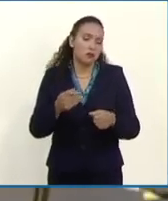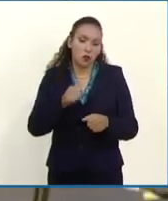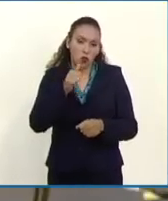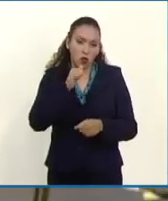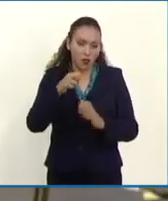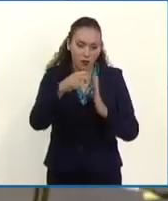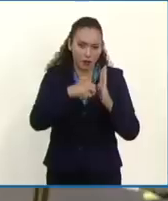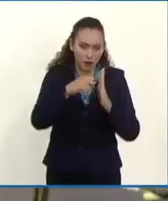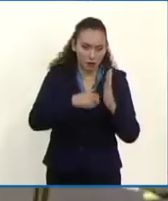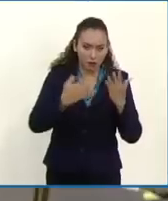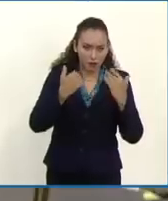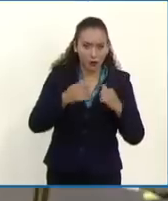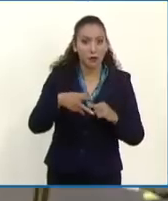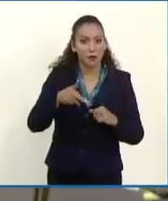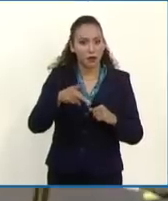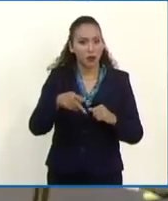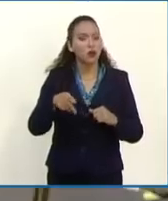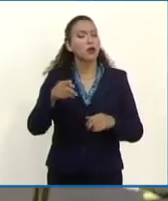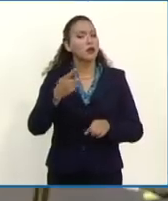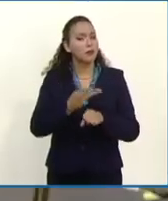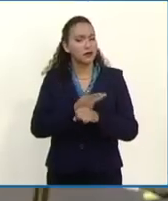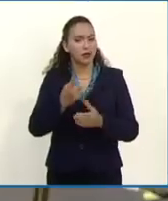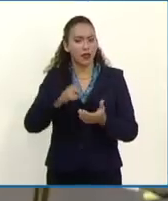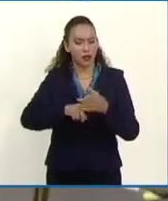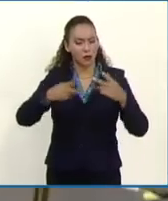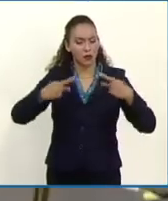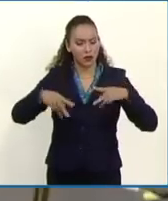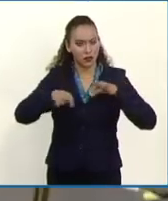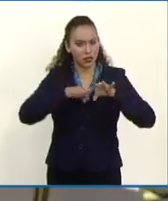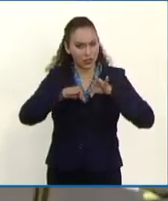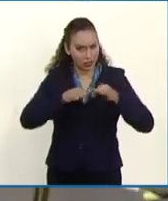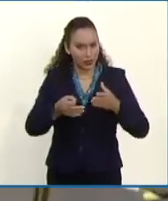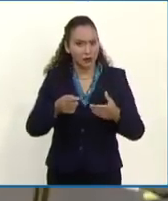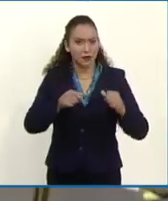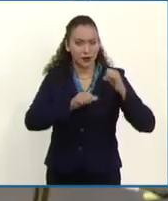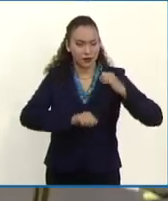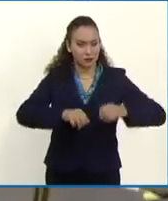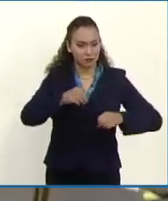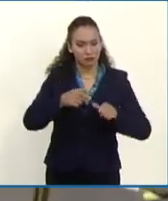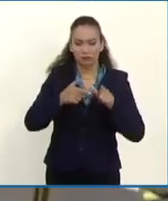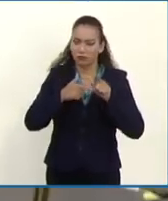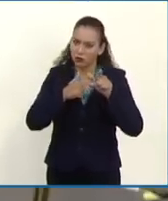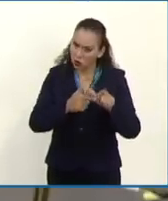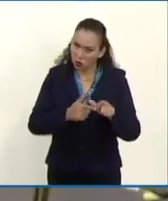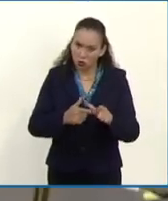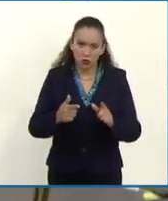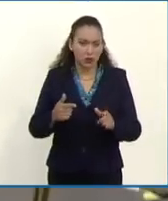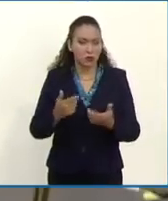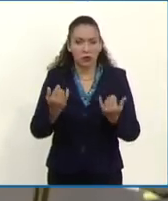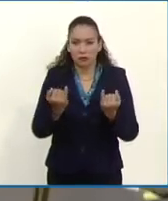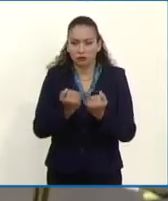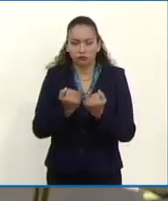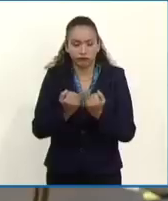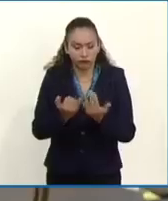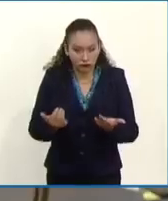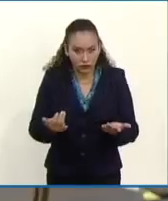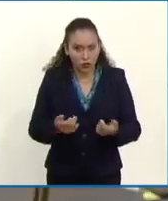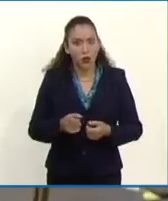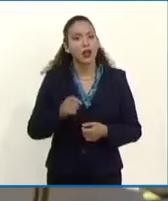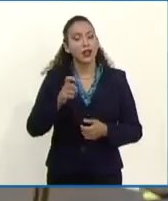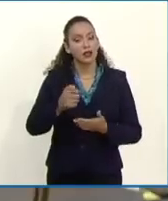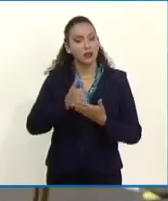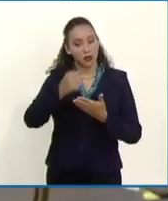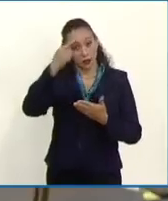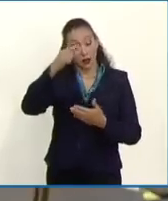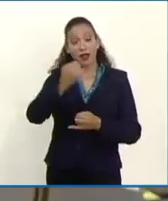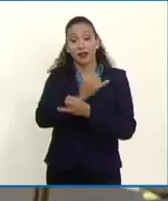poner en riesgo la estabilidad laboral, los derechos de las trabajadoras y particularmente la legitimidad